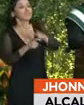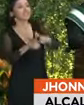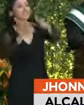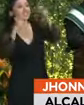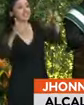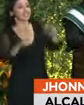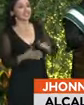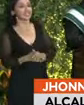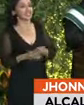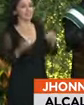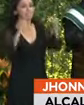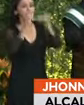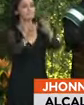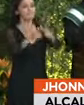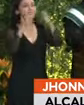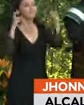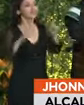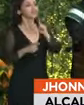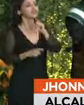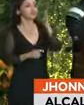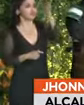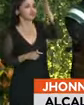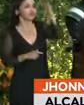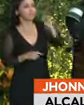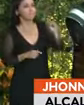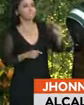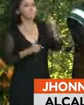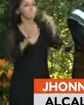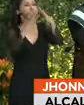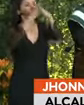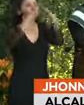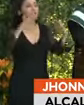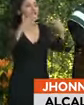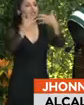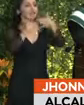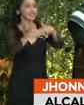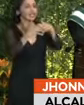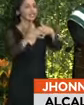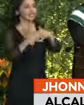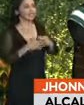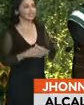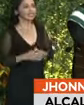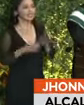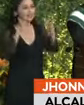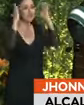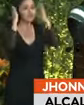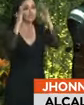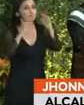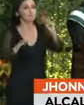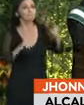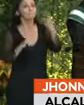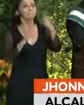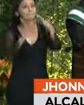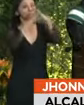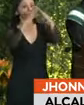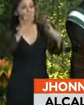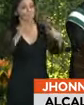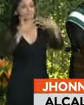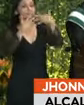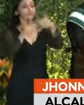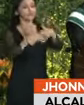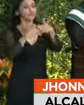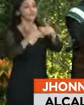más grandes. Es el primer parque industrial. Escuchen bien, el primer